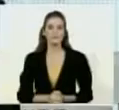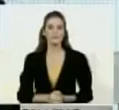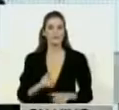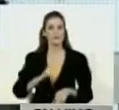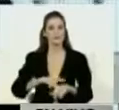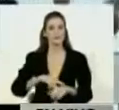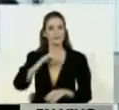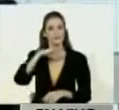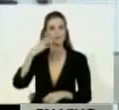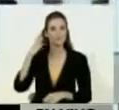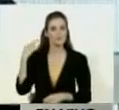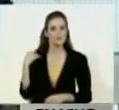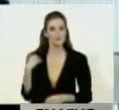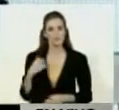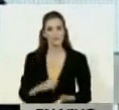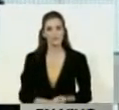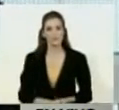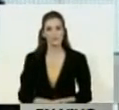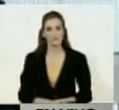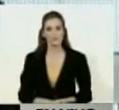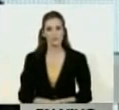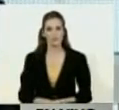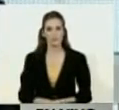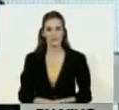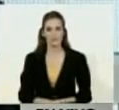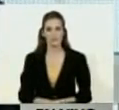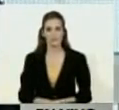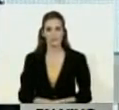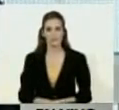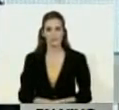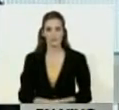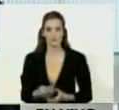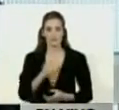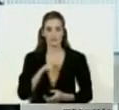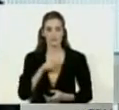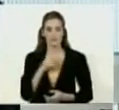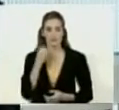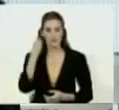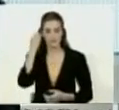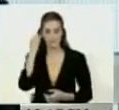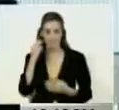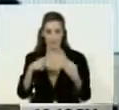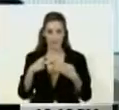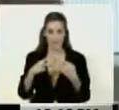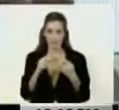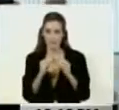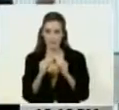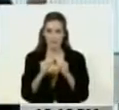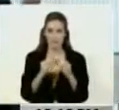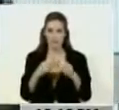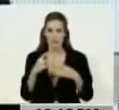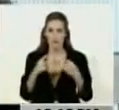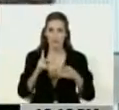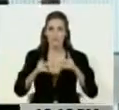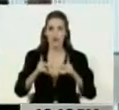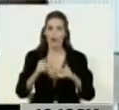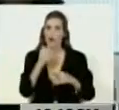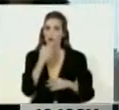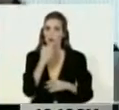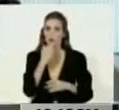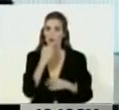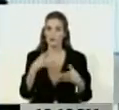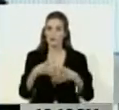momento, aunque estábamos en la conspiradera ya, había algunas cosas de